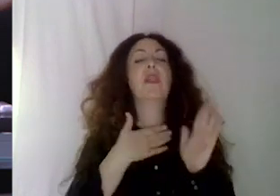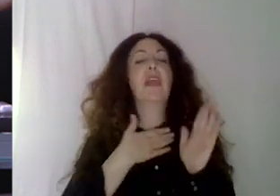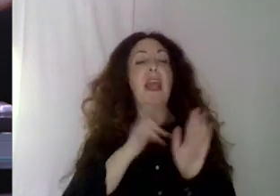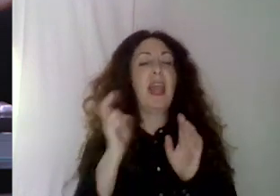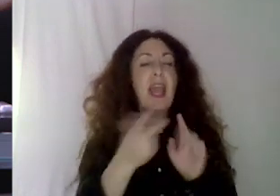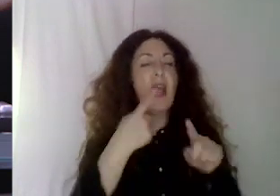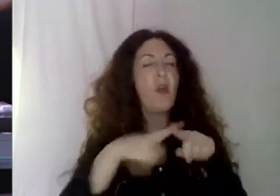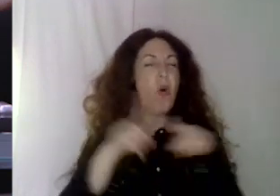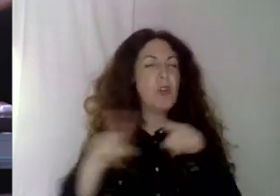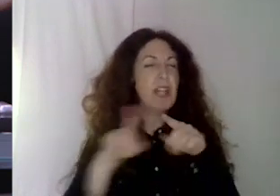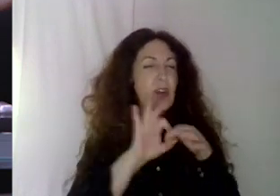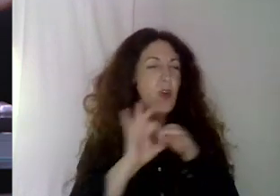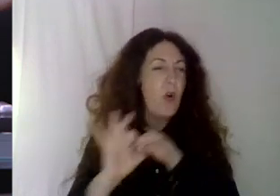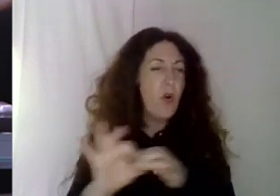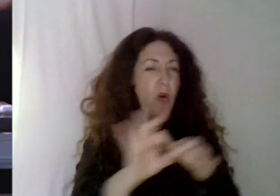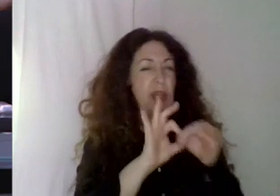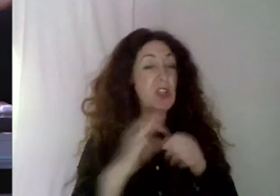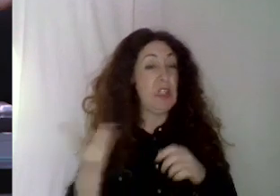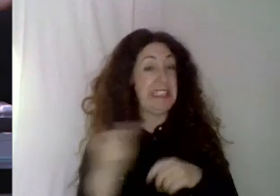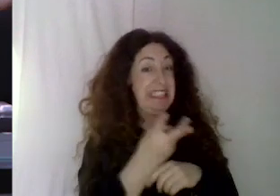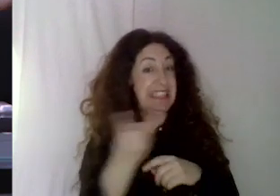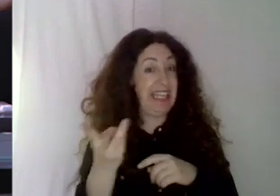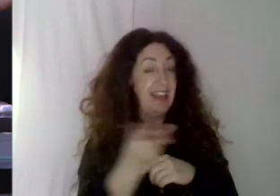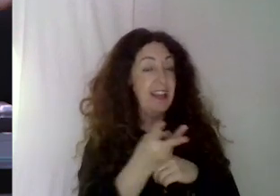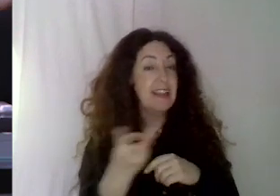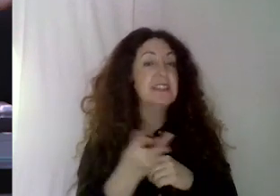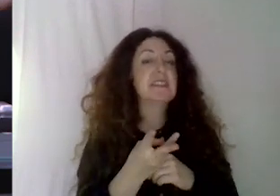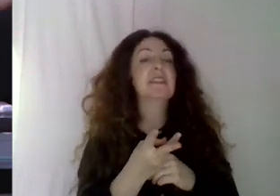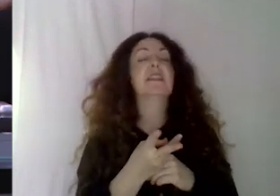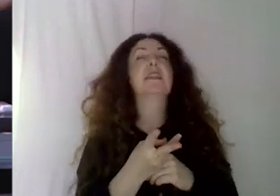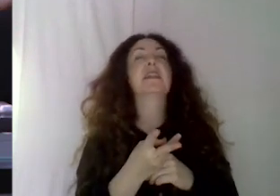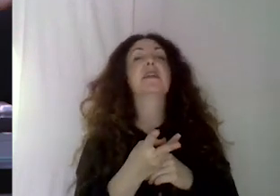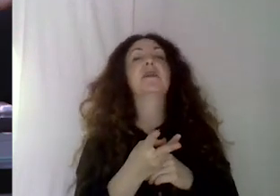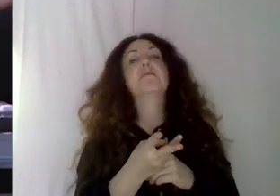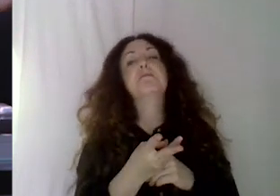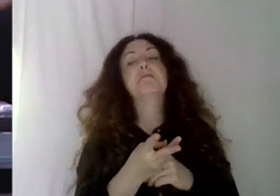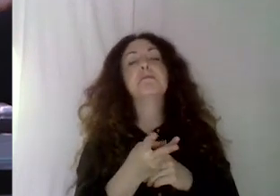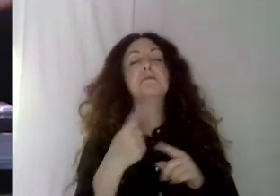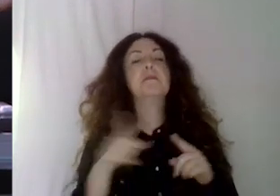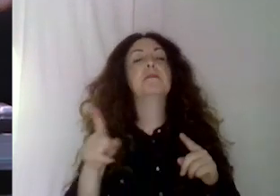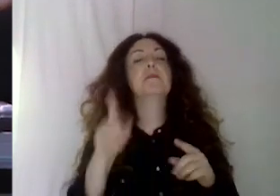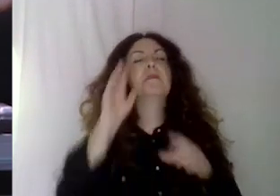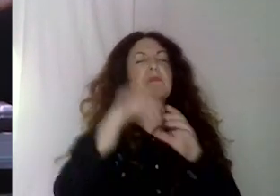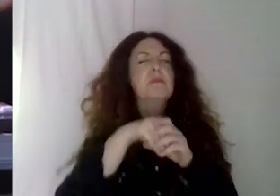narración cerrada, de los elementos de conexión de estos tres personajes, con independencia